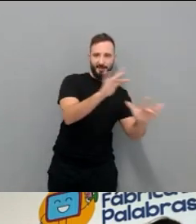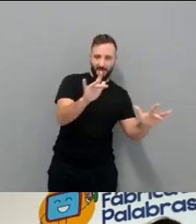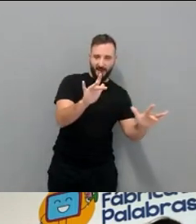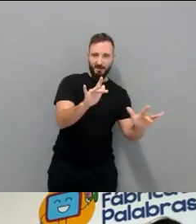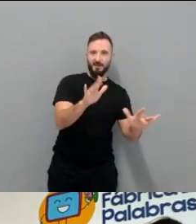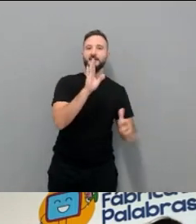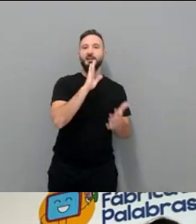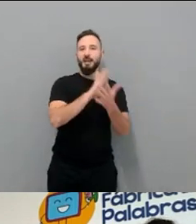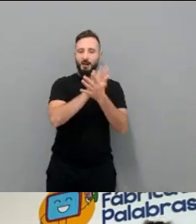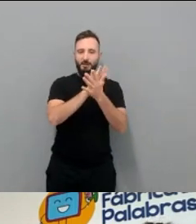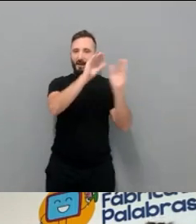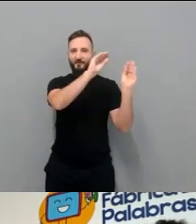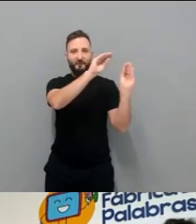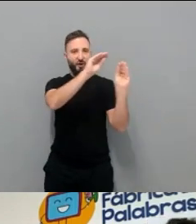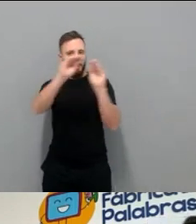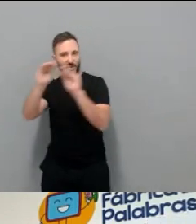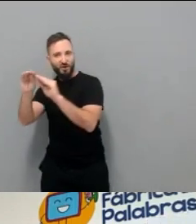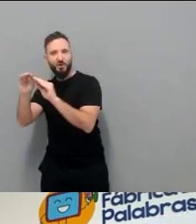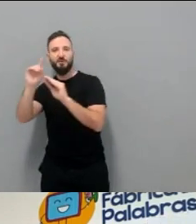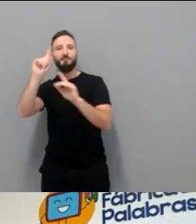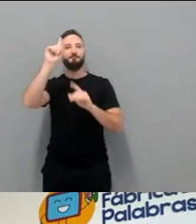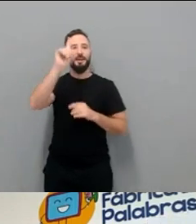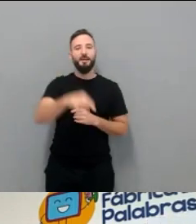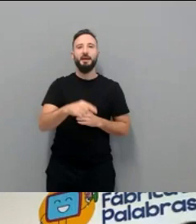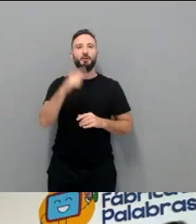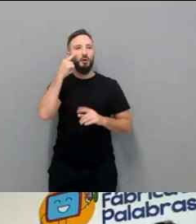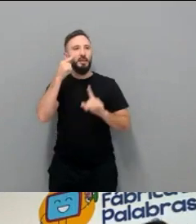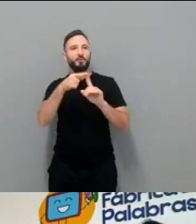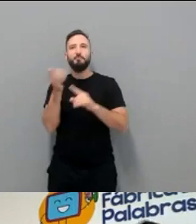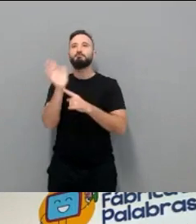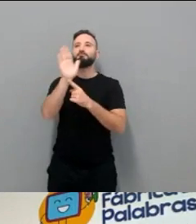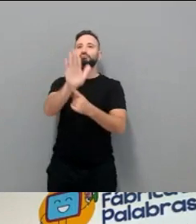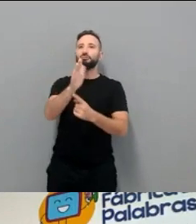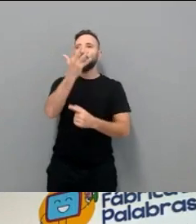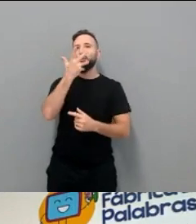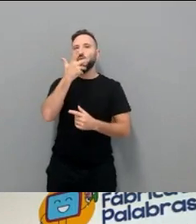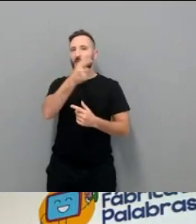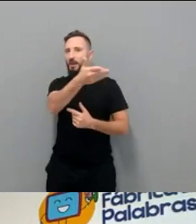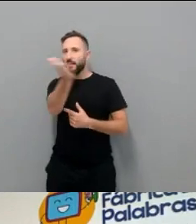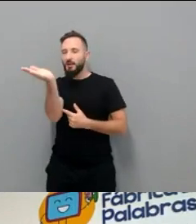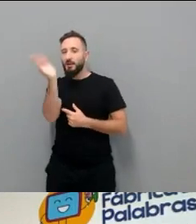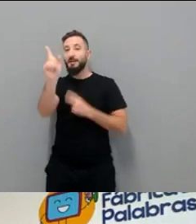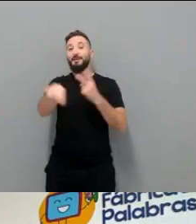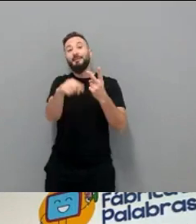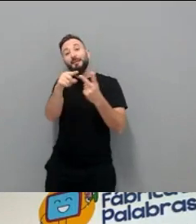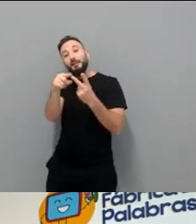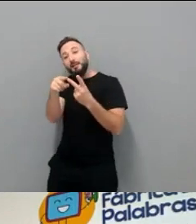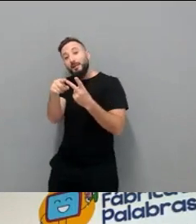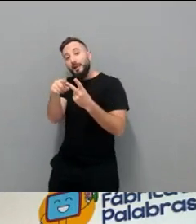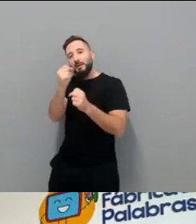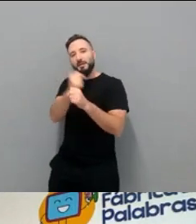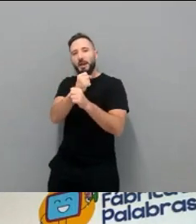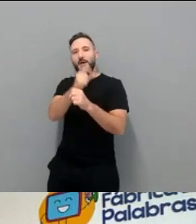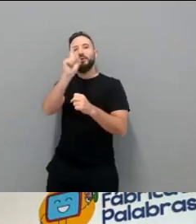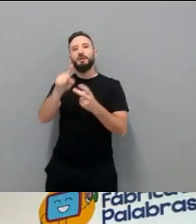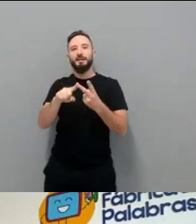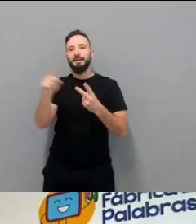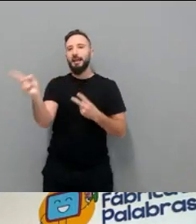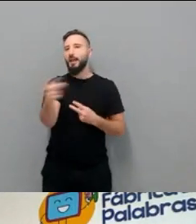de formar, de dar a conocer realmente todo esto, y luego de verdad que creo que tenemos